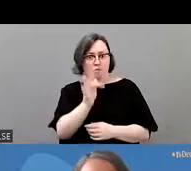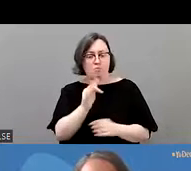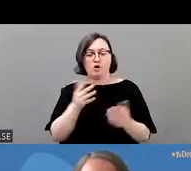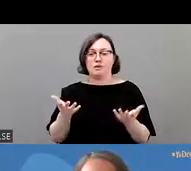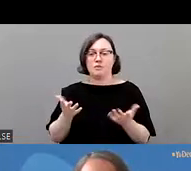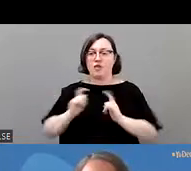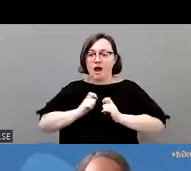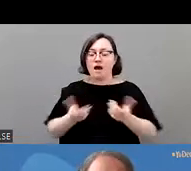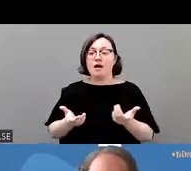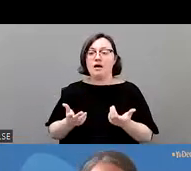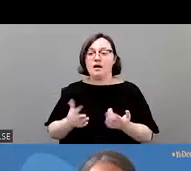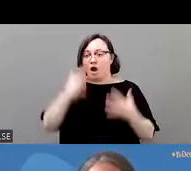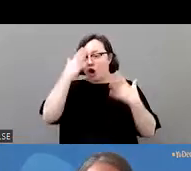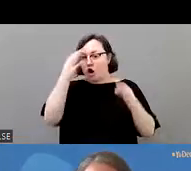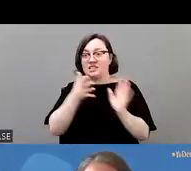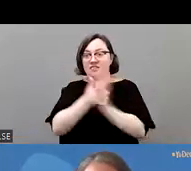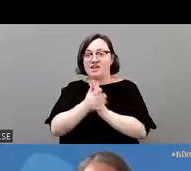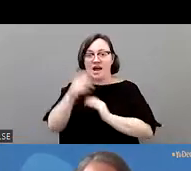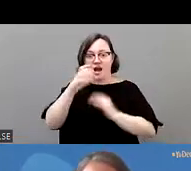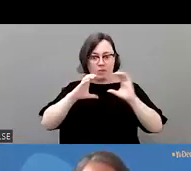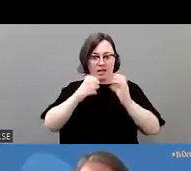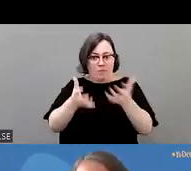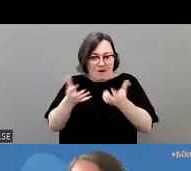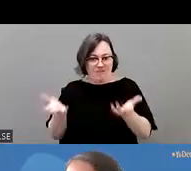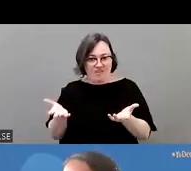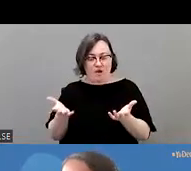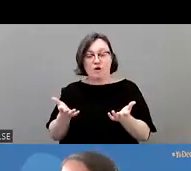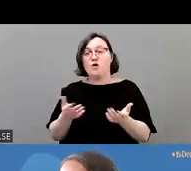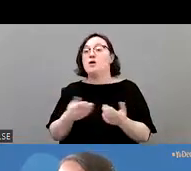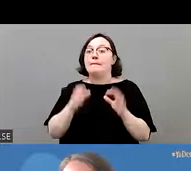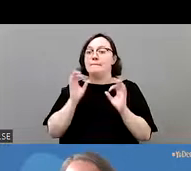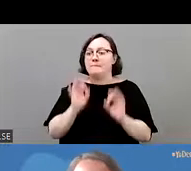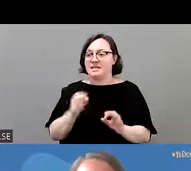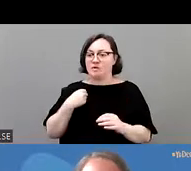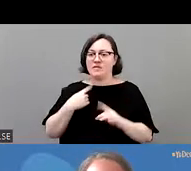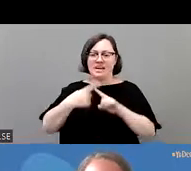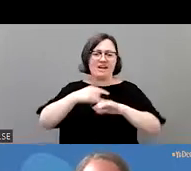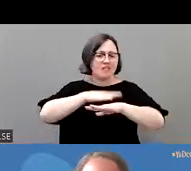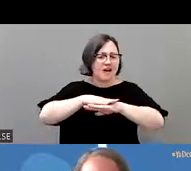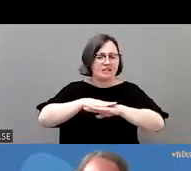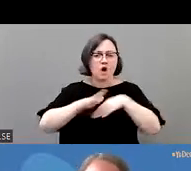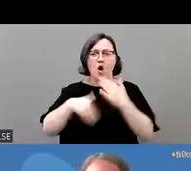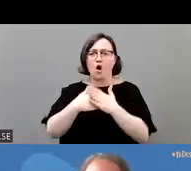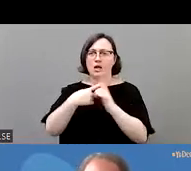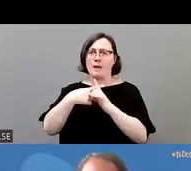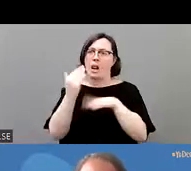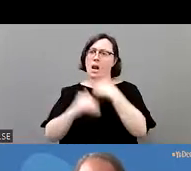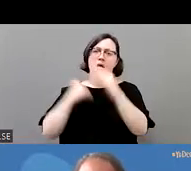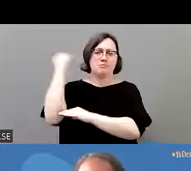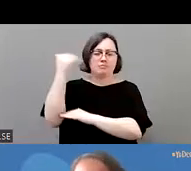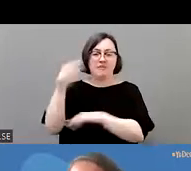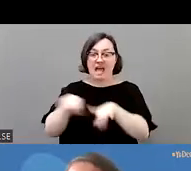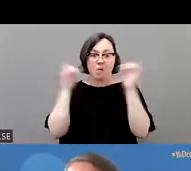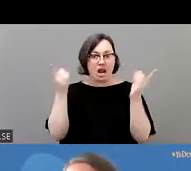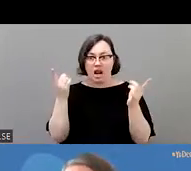que sí, y esto ya es beneficio de la comunicación alternativa aumentativa, desde niveles más básicos a niveles más avanzados, da igual. No,